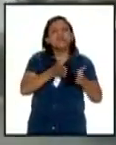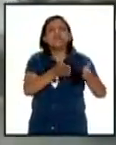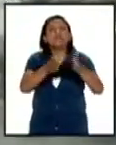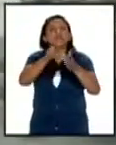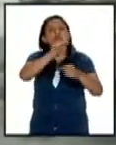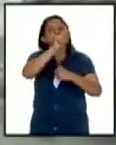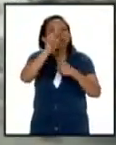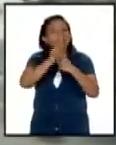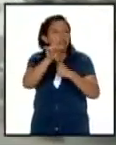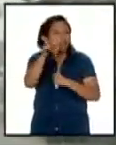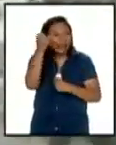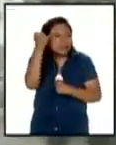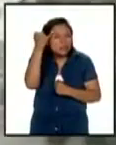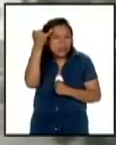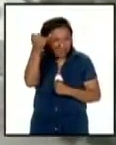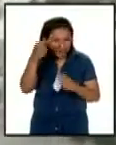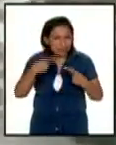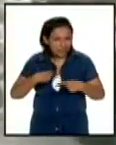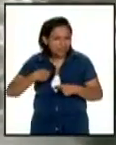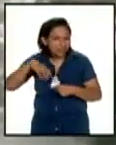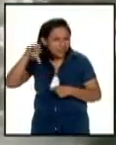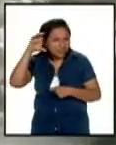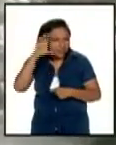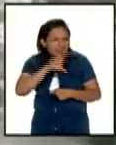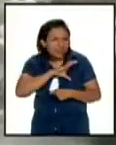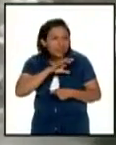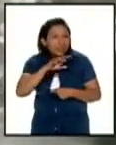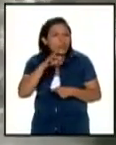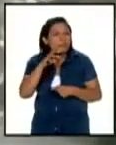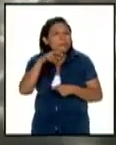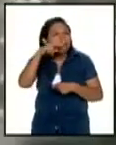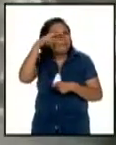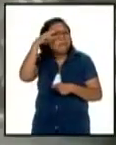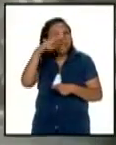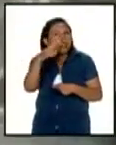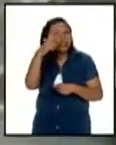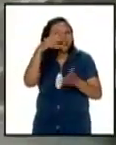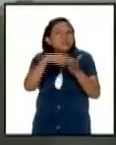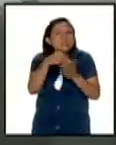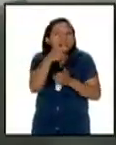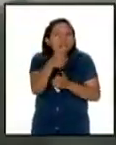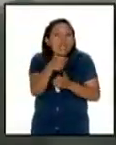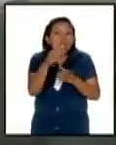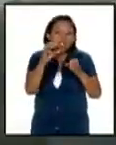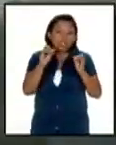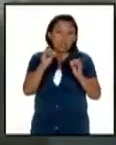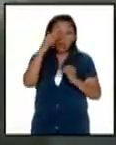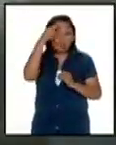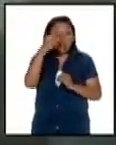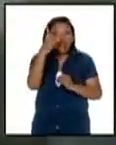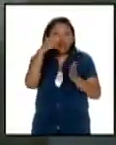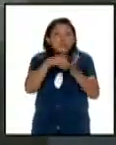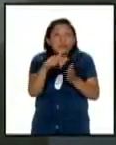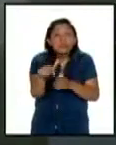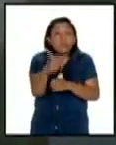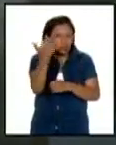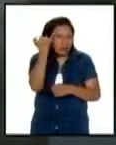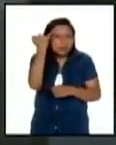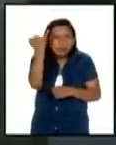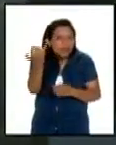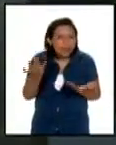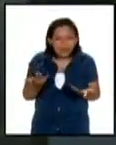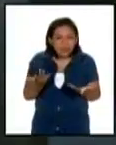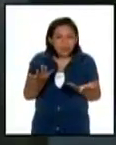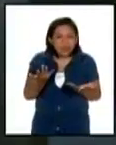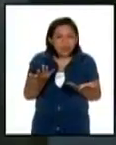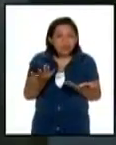¿Se imaginan, queridos radioescuchas, ese México del 2006 o incluso del 2012? Al